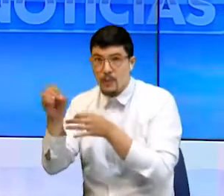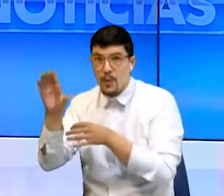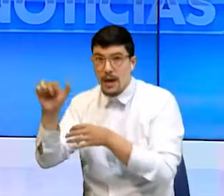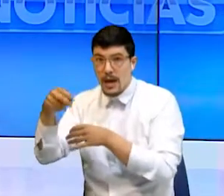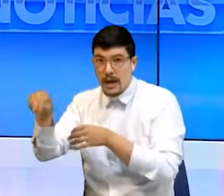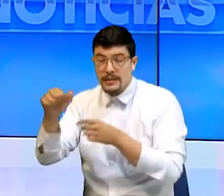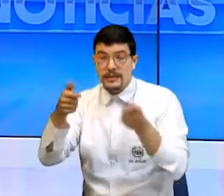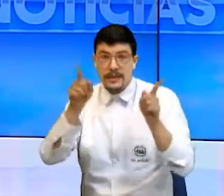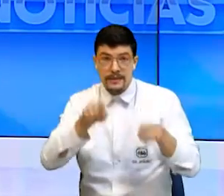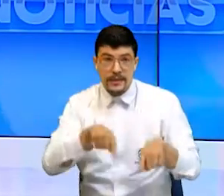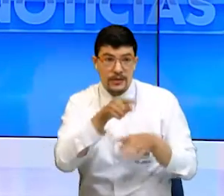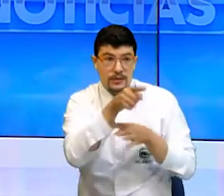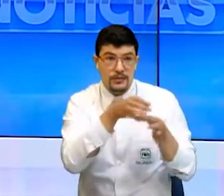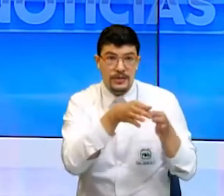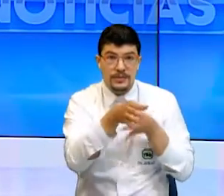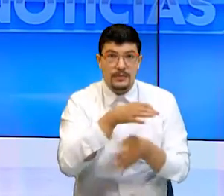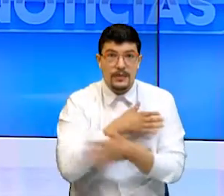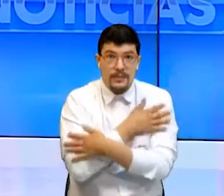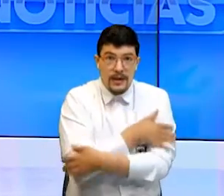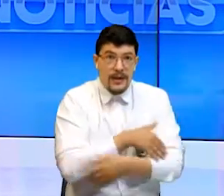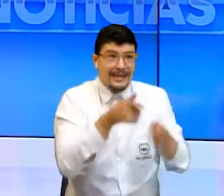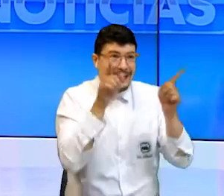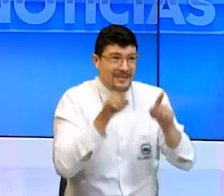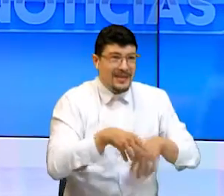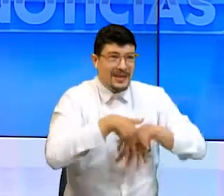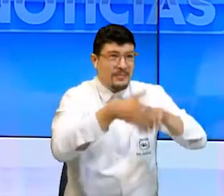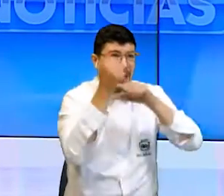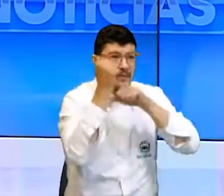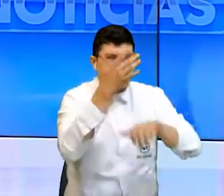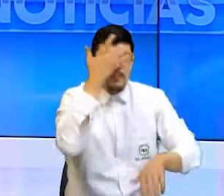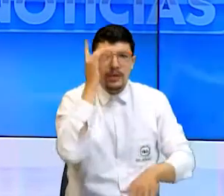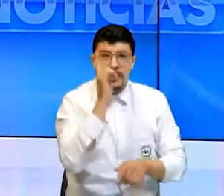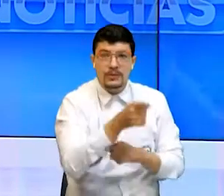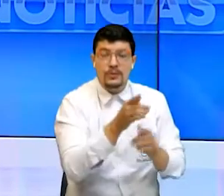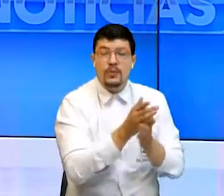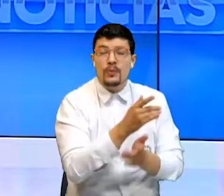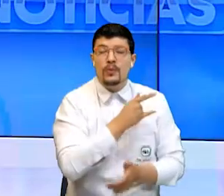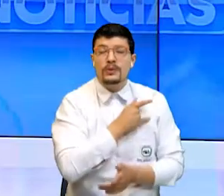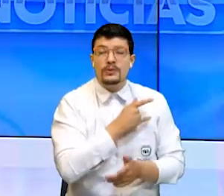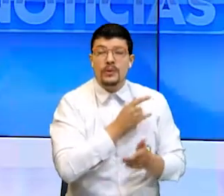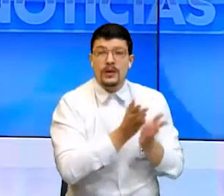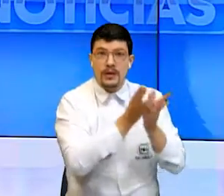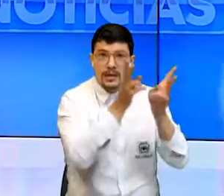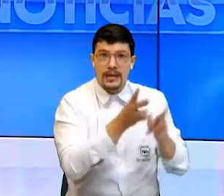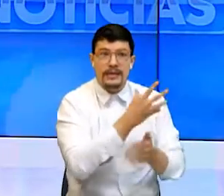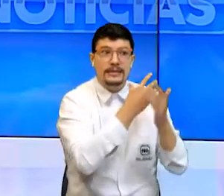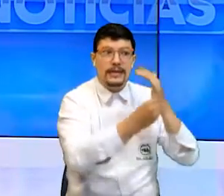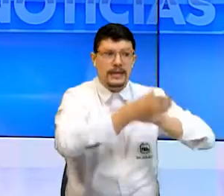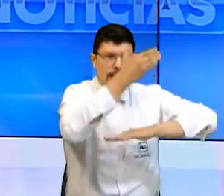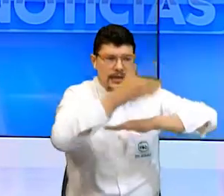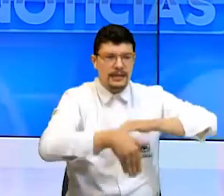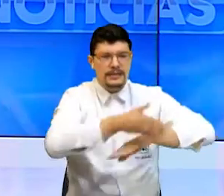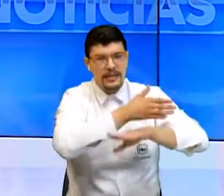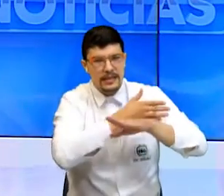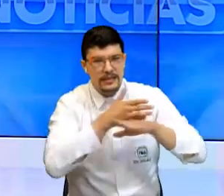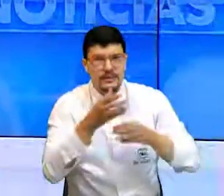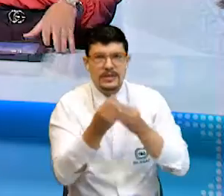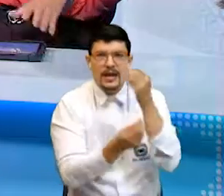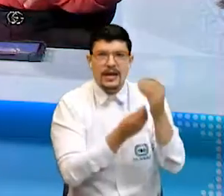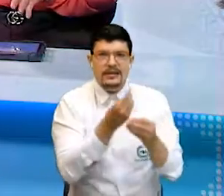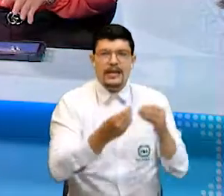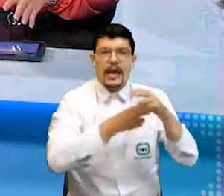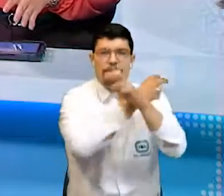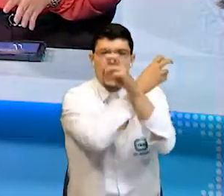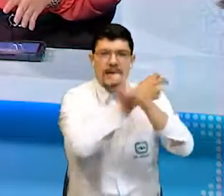Pamplona también habrá movilización en contra del gobierno nacional porque los universitarios saldrán de nuevo a las calles y luego terminarán con un canelazo al